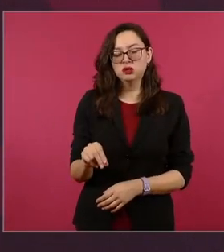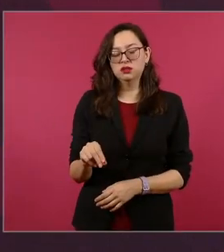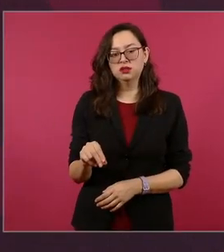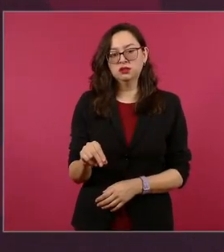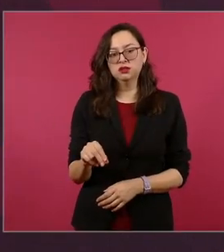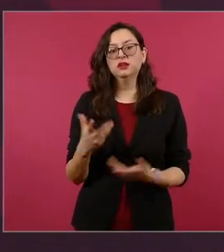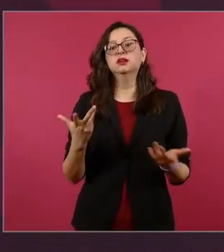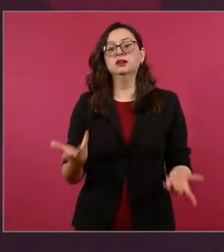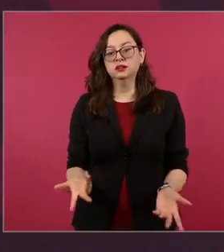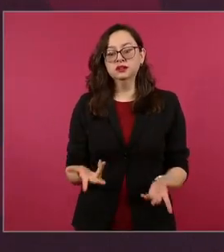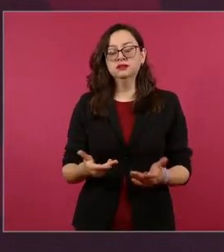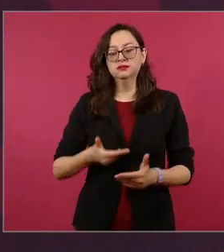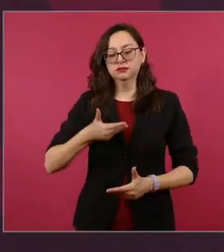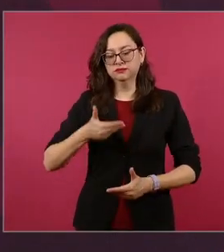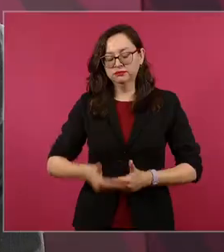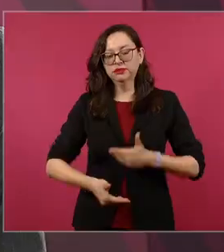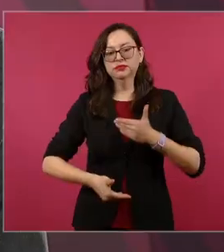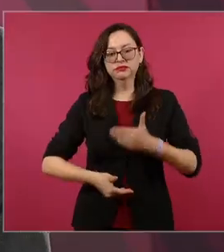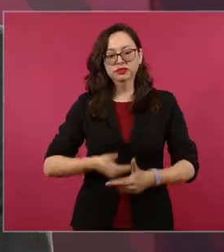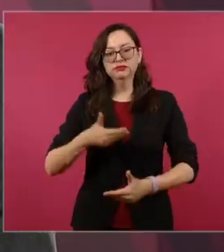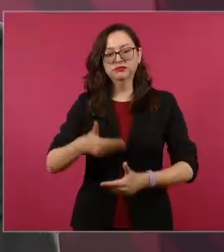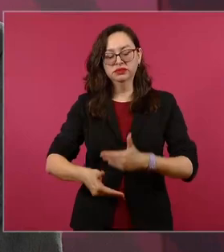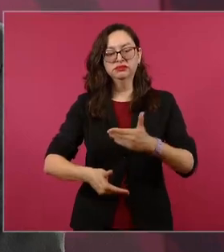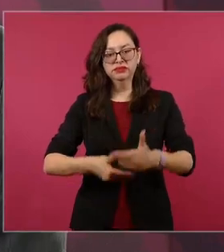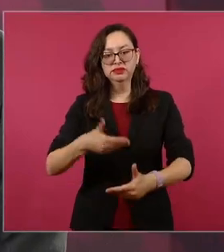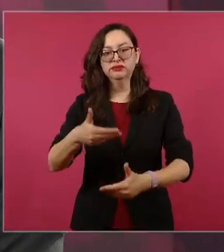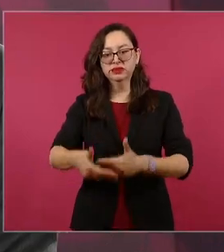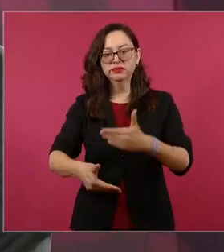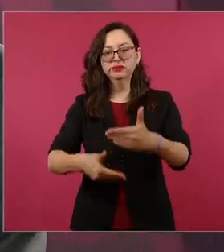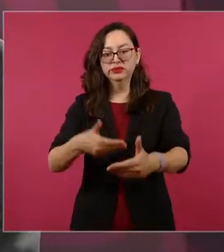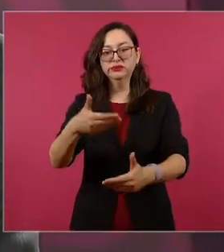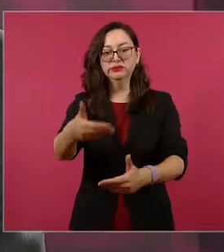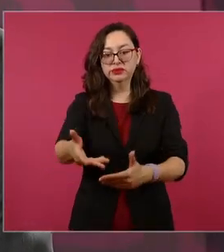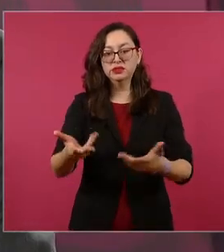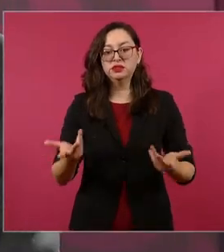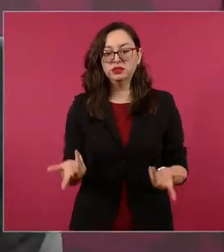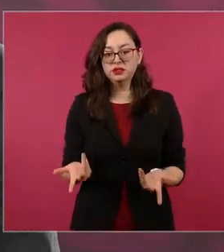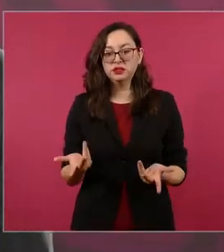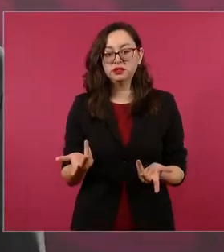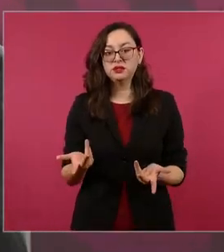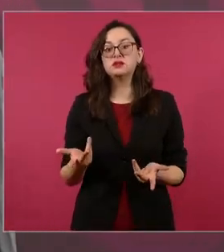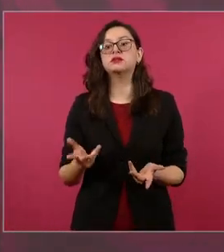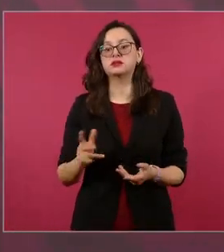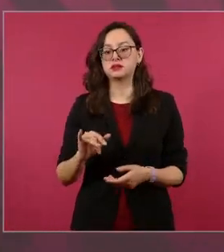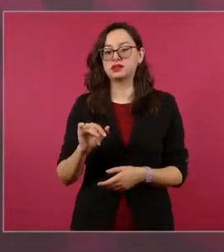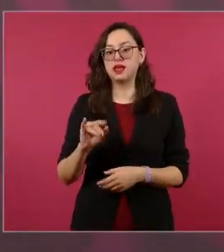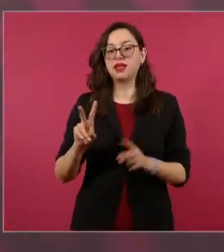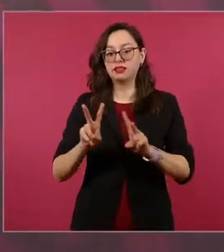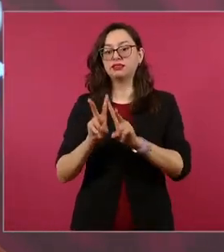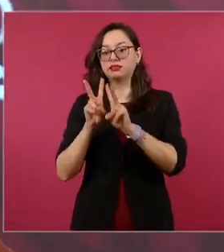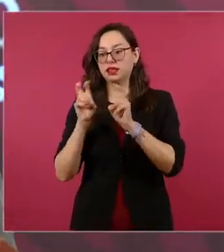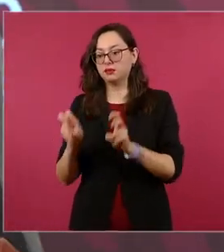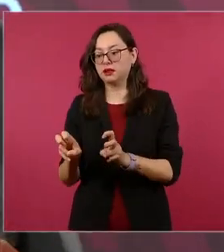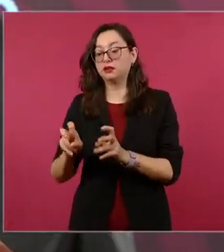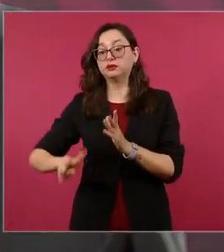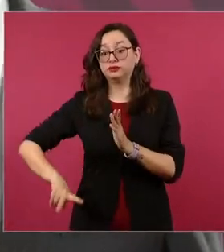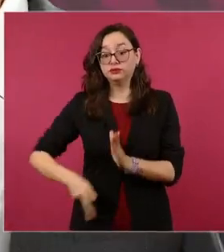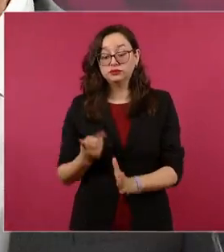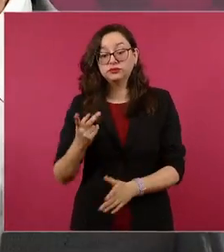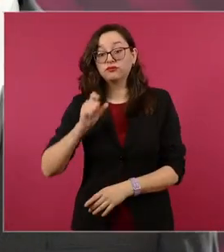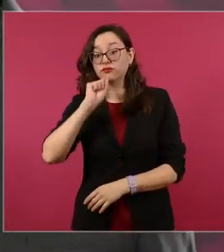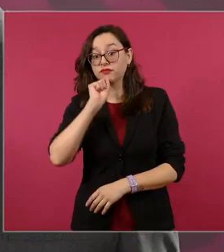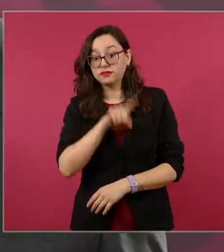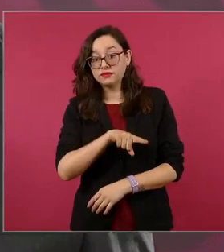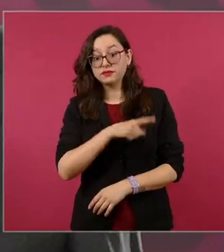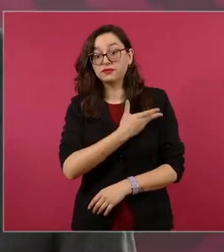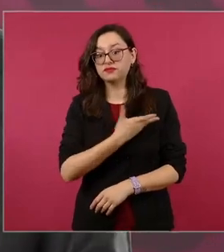y avanzamos en cuanto a cumplir la no reelección, pero no avanzamos